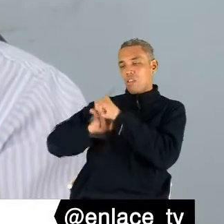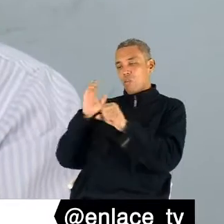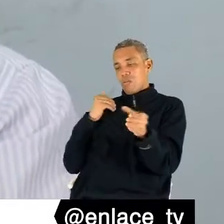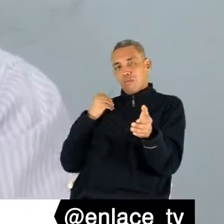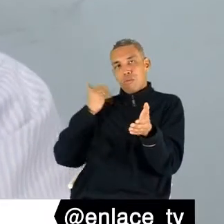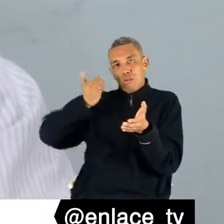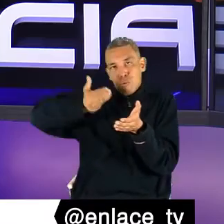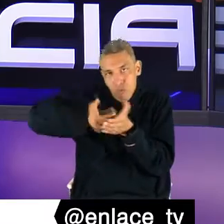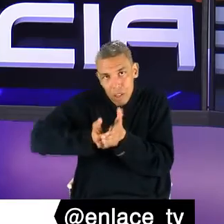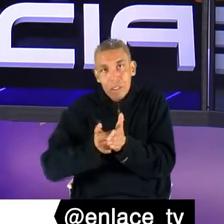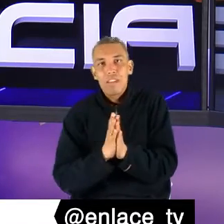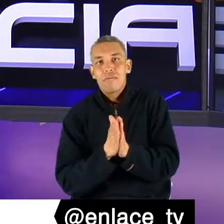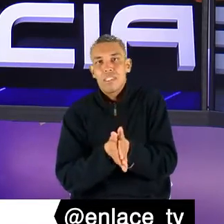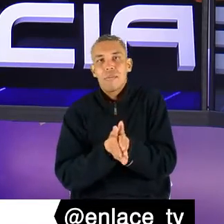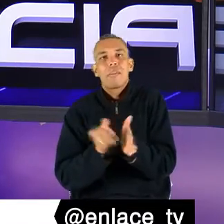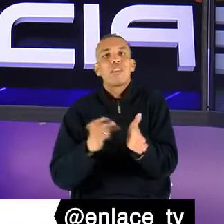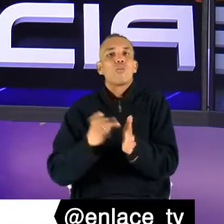de diciembre.